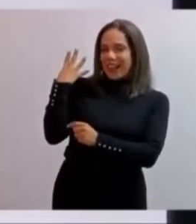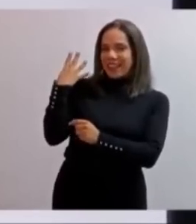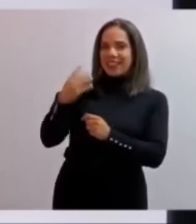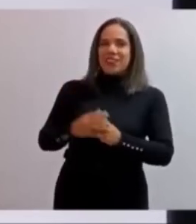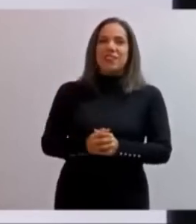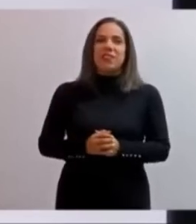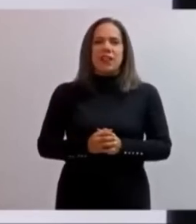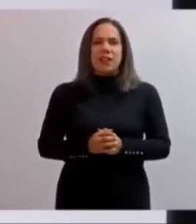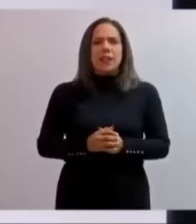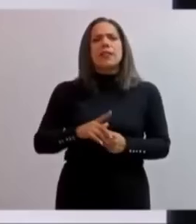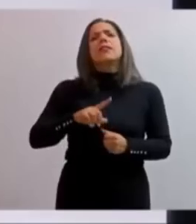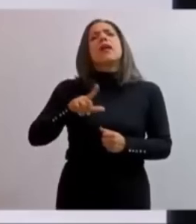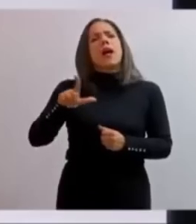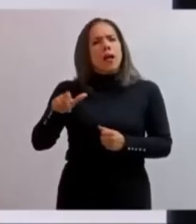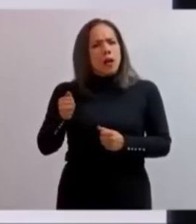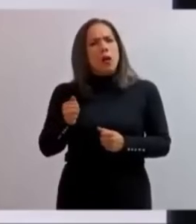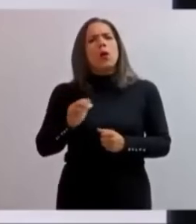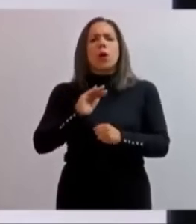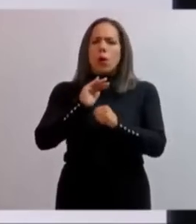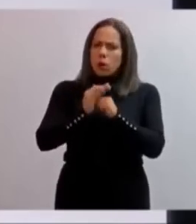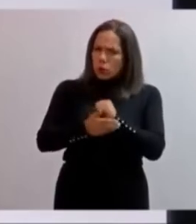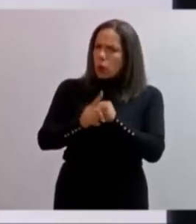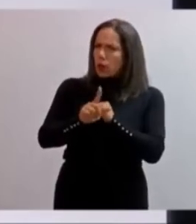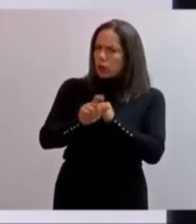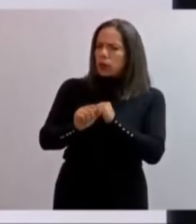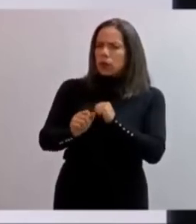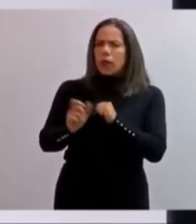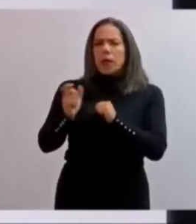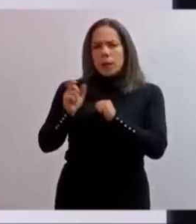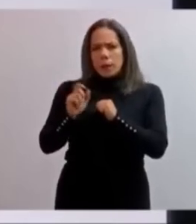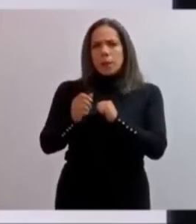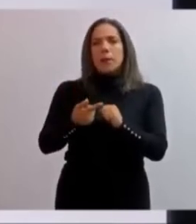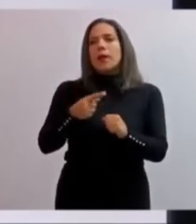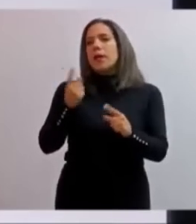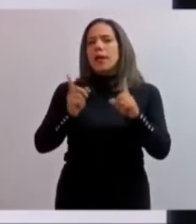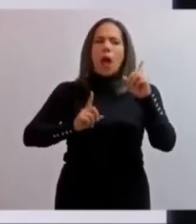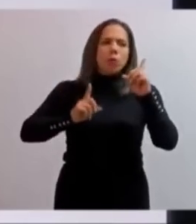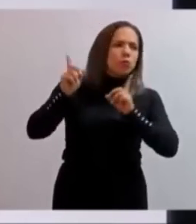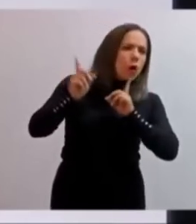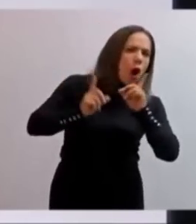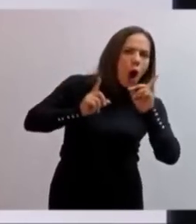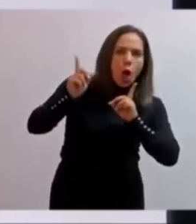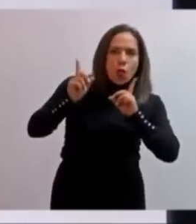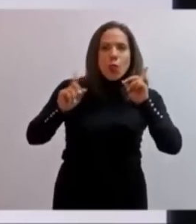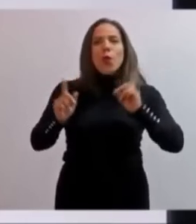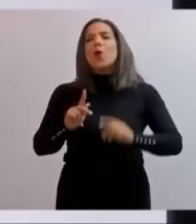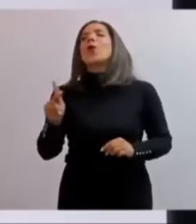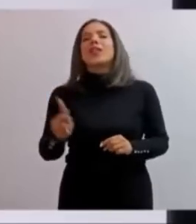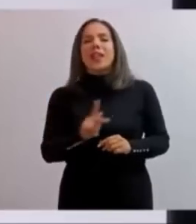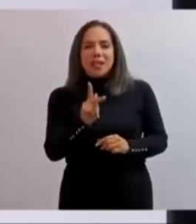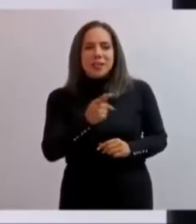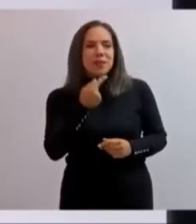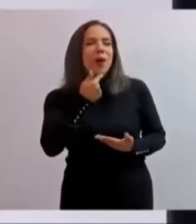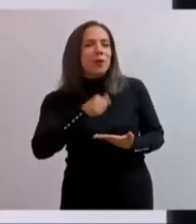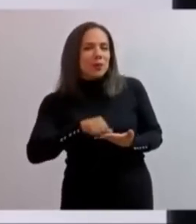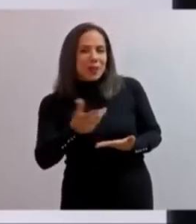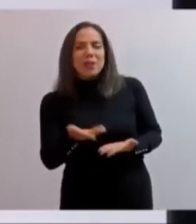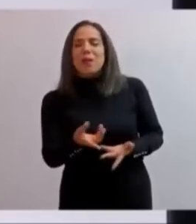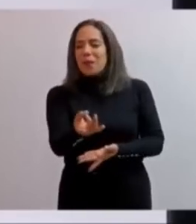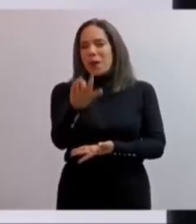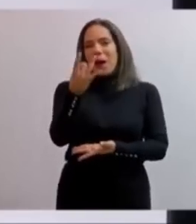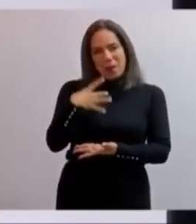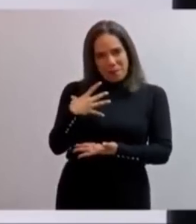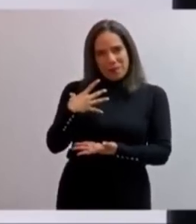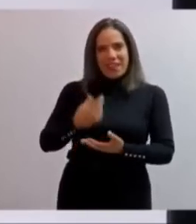Al concluir su intervención, habrá un espacio para responder a dudas, preguntas, comentarios que ustedes se sirvan